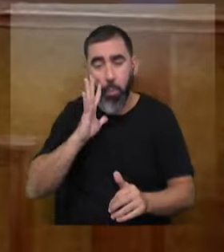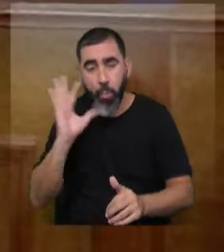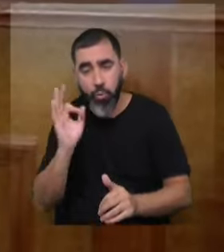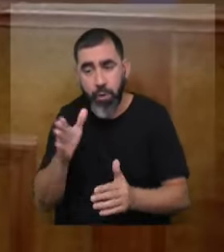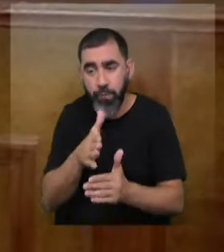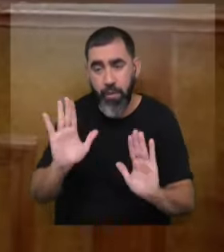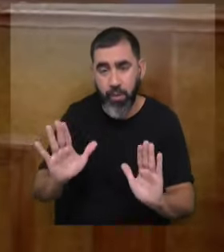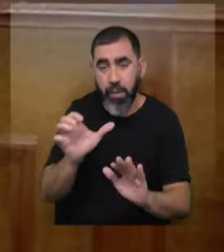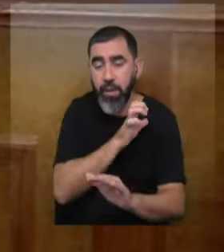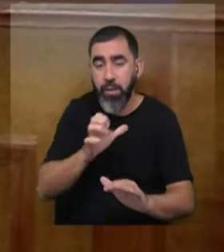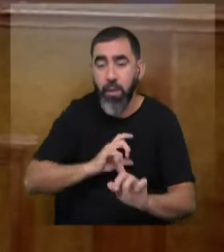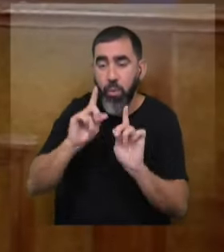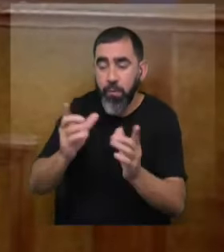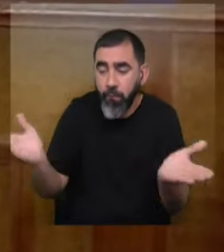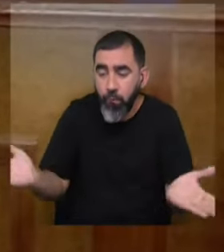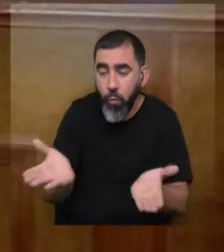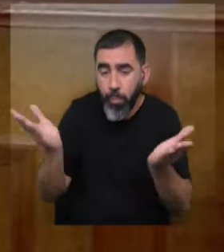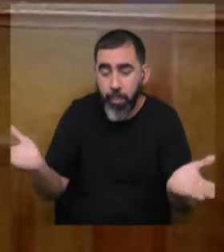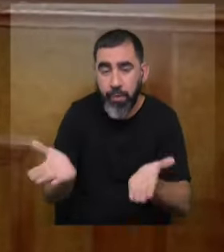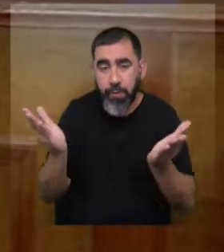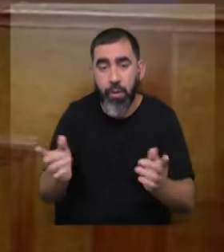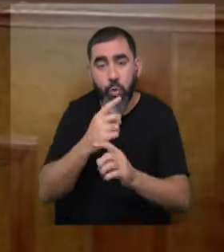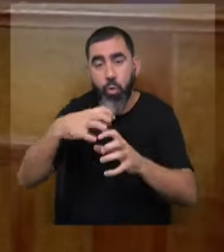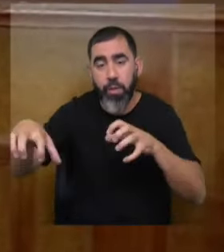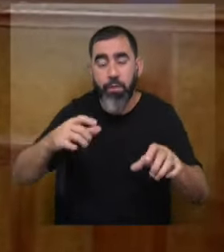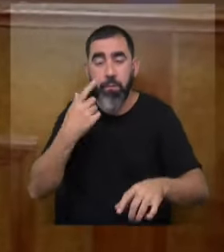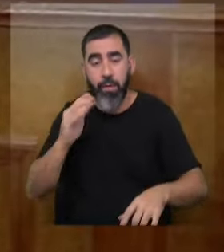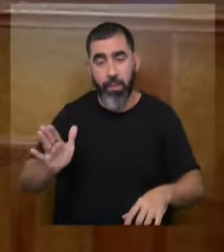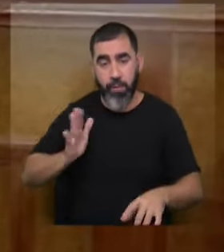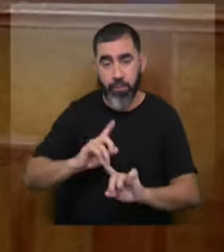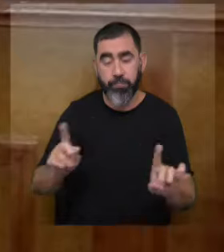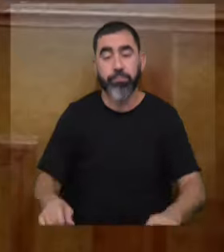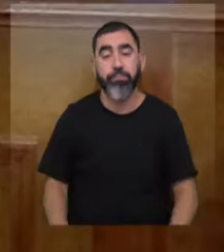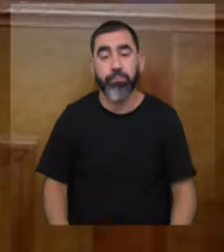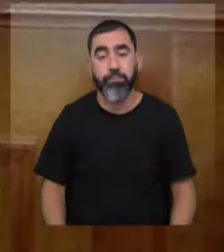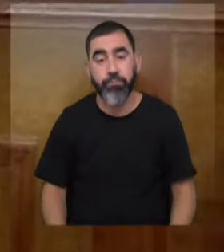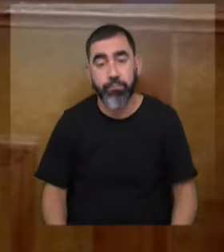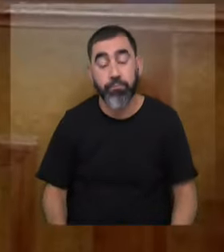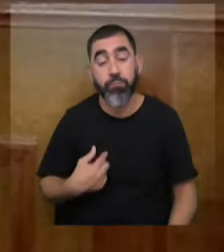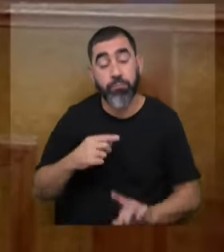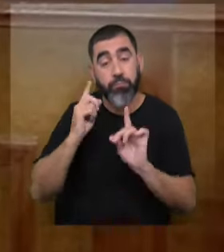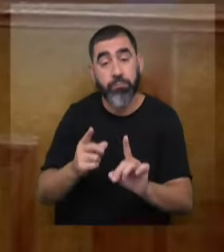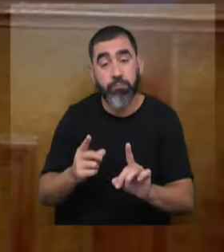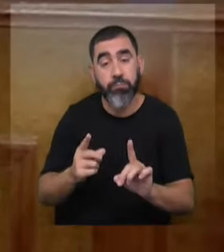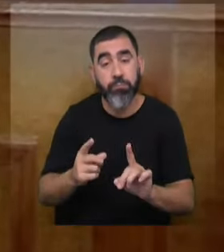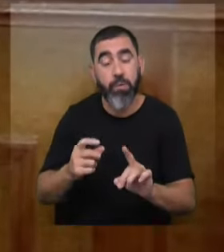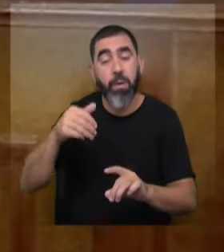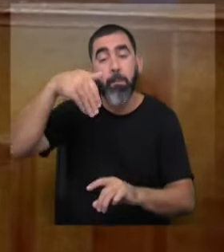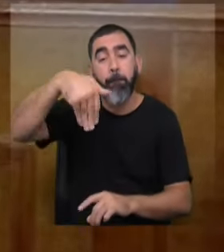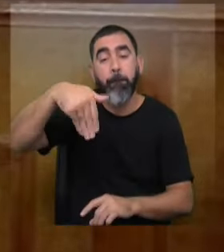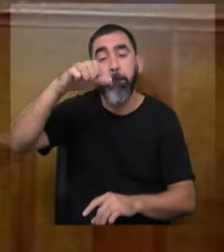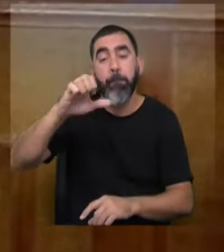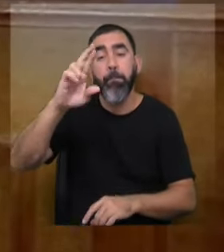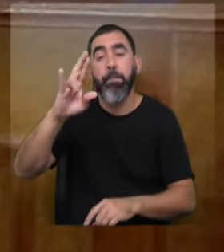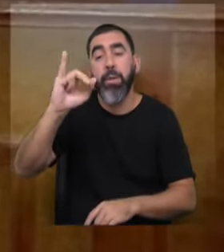Eso es lo que el Estado tiene que fomentar y no dividir por género. Y además yo soy partidaria de la meritocracia, palabra que hoy